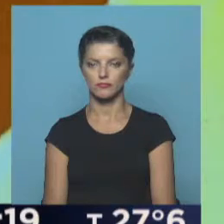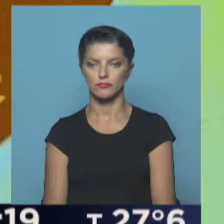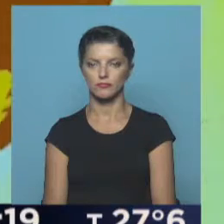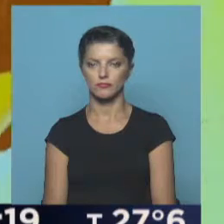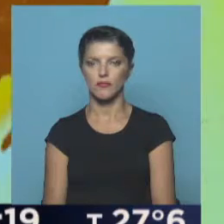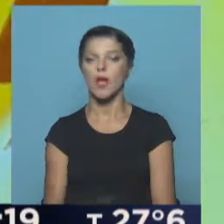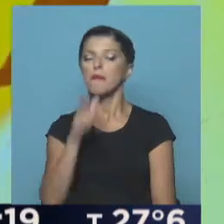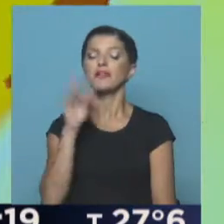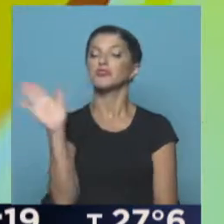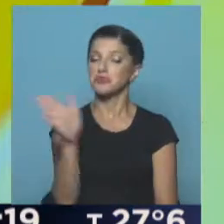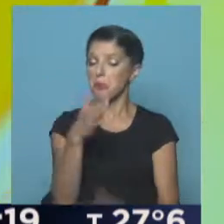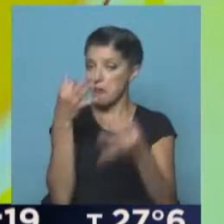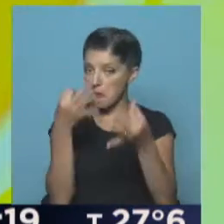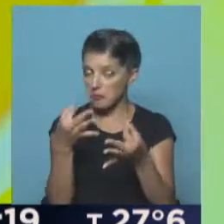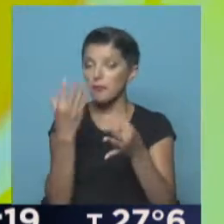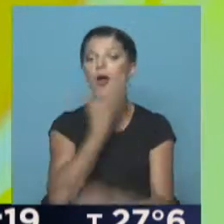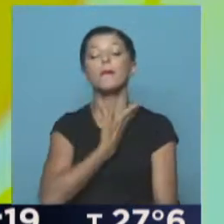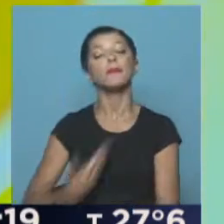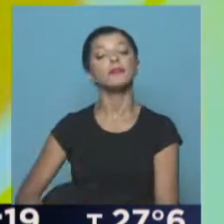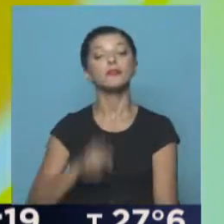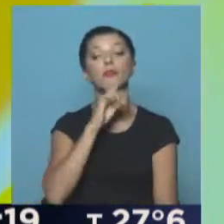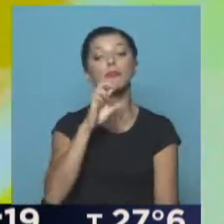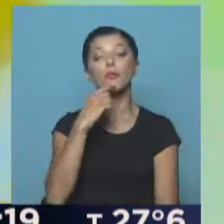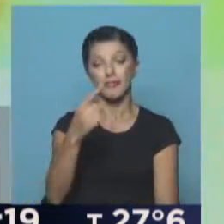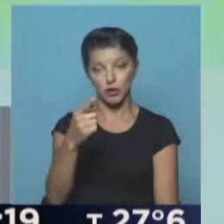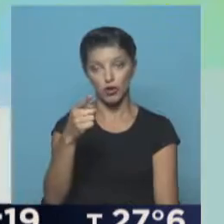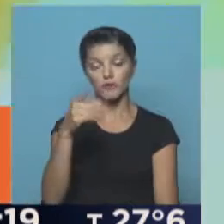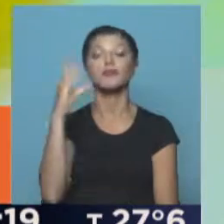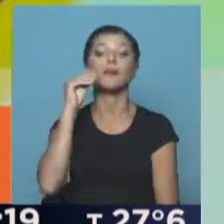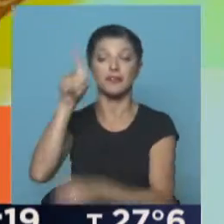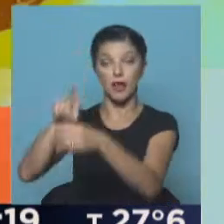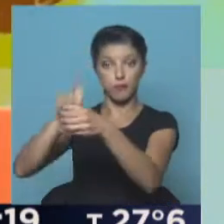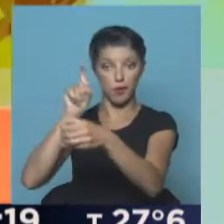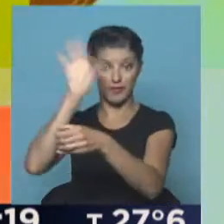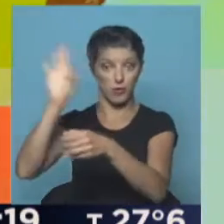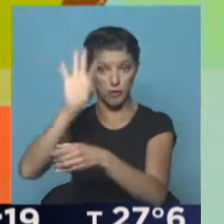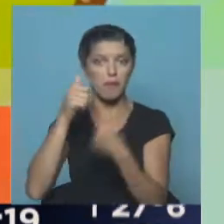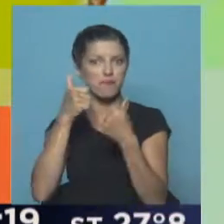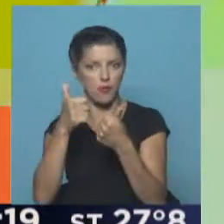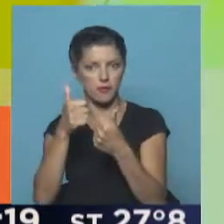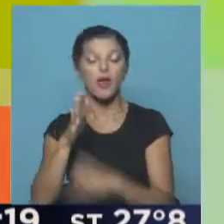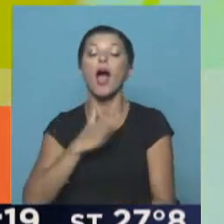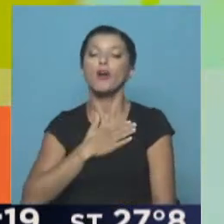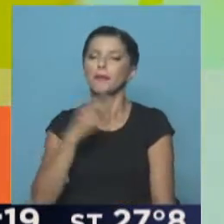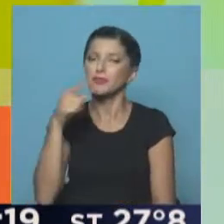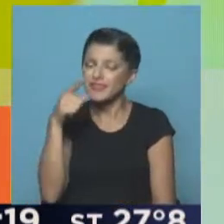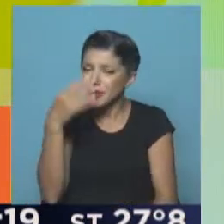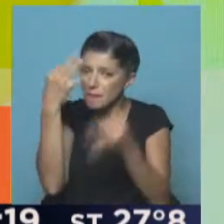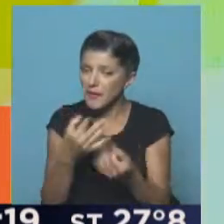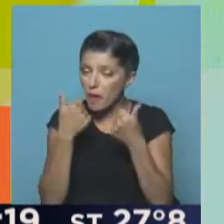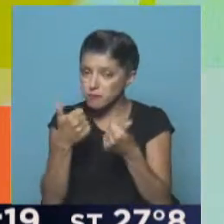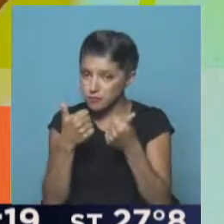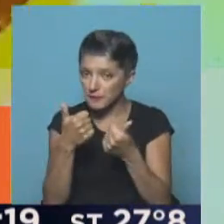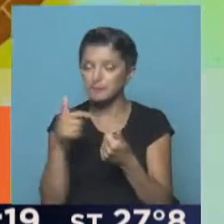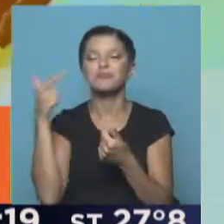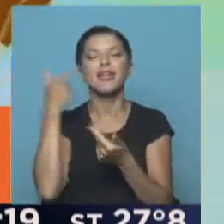Pareció todo muy ameno. El presidente Trump dijo que el Brexit era algo maravilloso, y para preguntar si efectivamente el Brexit es algo maravilloso está